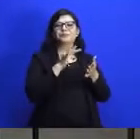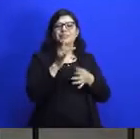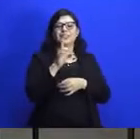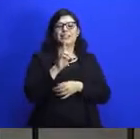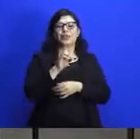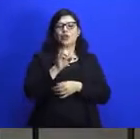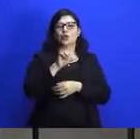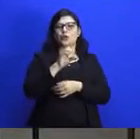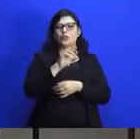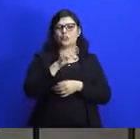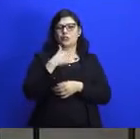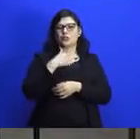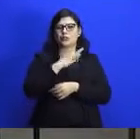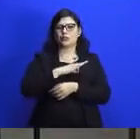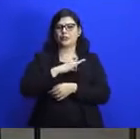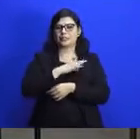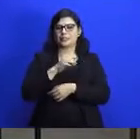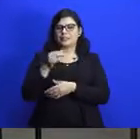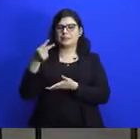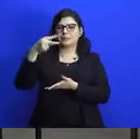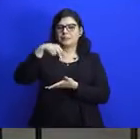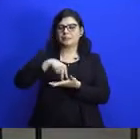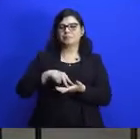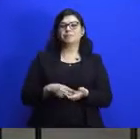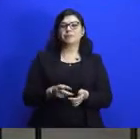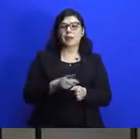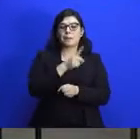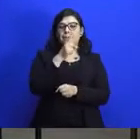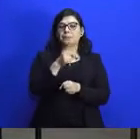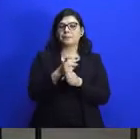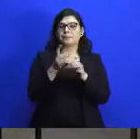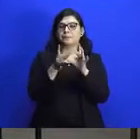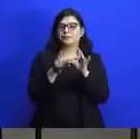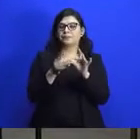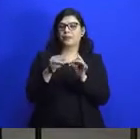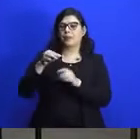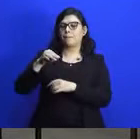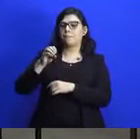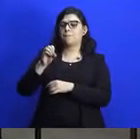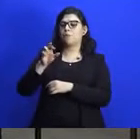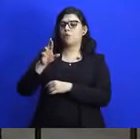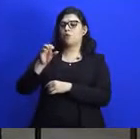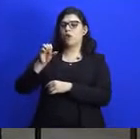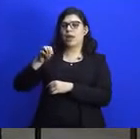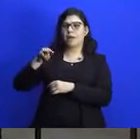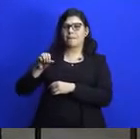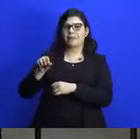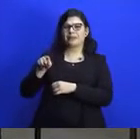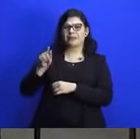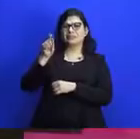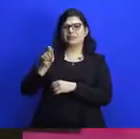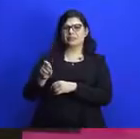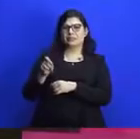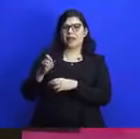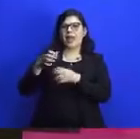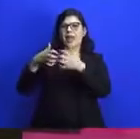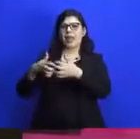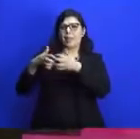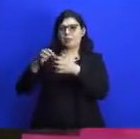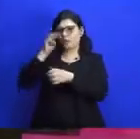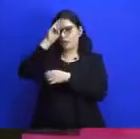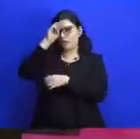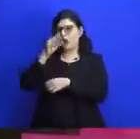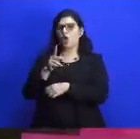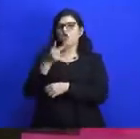gracias. Yo feliz de estar aquí. Pues primero que nada les platico un poco sobre Morama. Morama es una empresa regiomontana fundada por dos